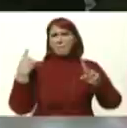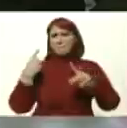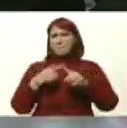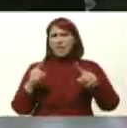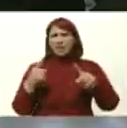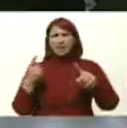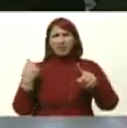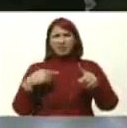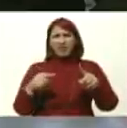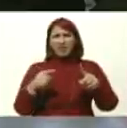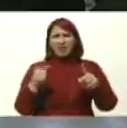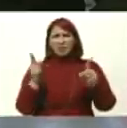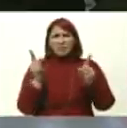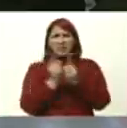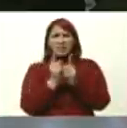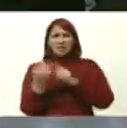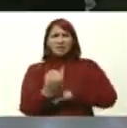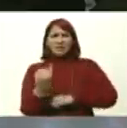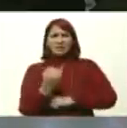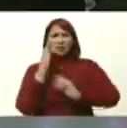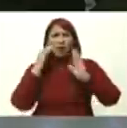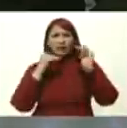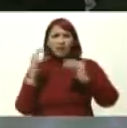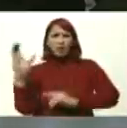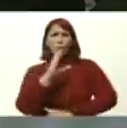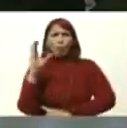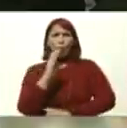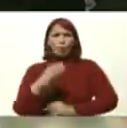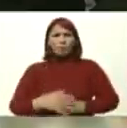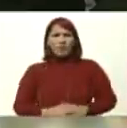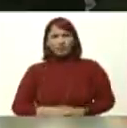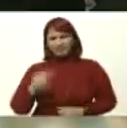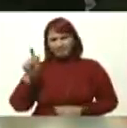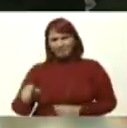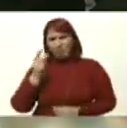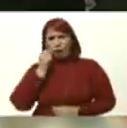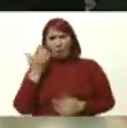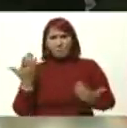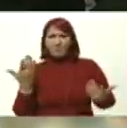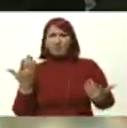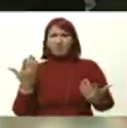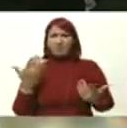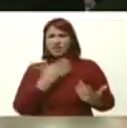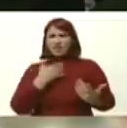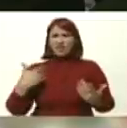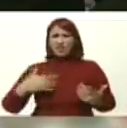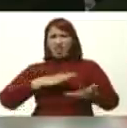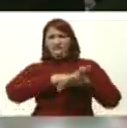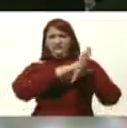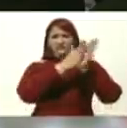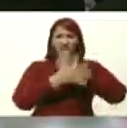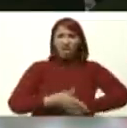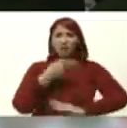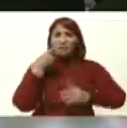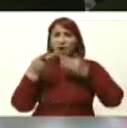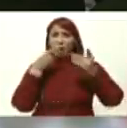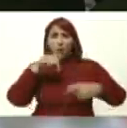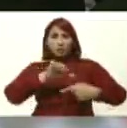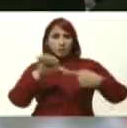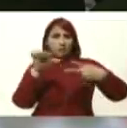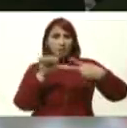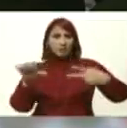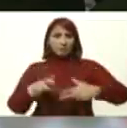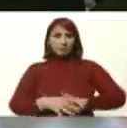una pequeña habitación y atiende desde Bogotá. Señor Story, quería destruir el diálogo esta semana.